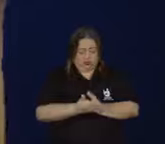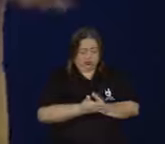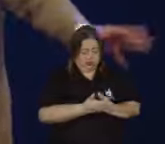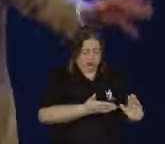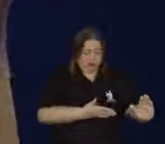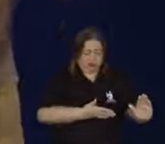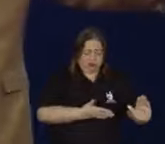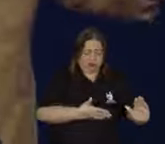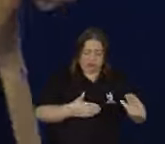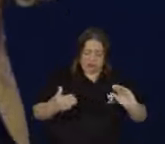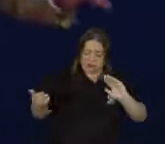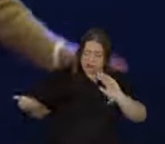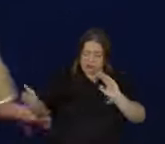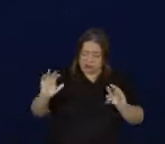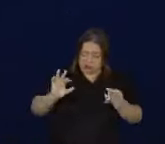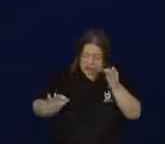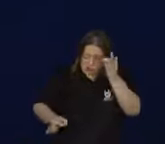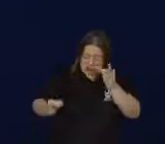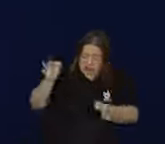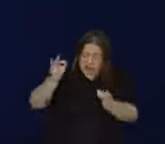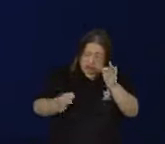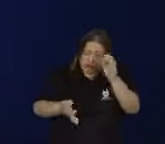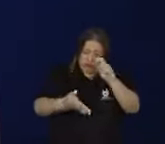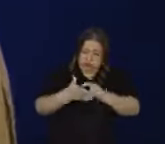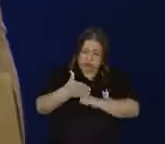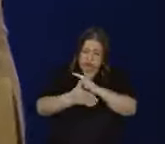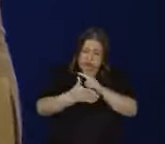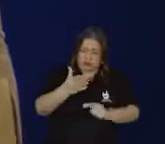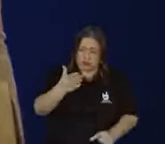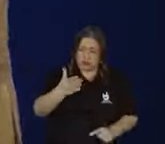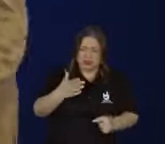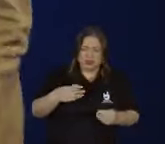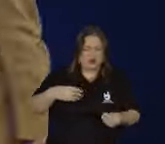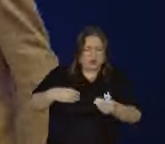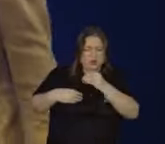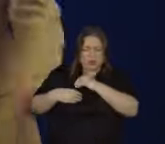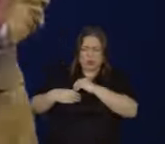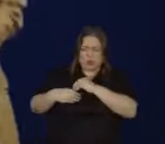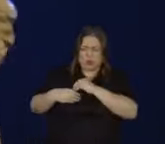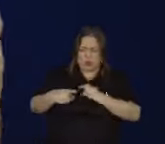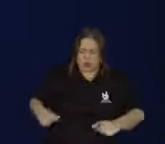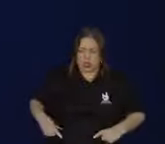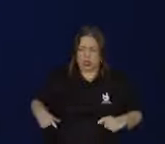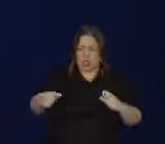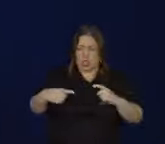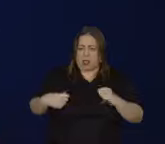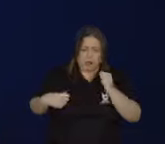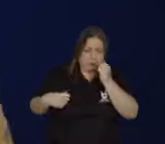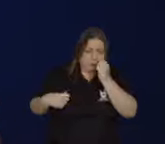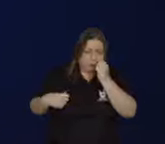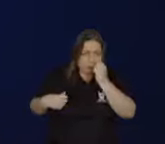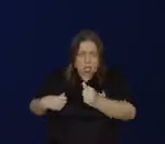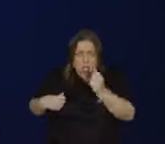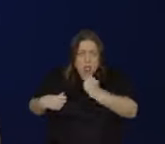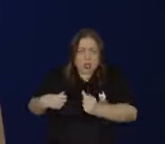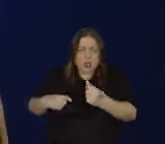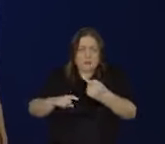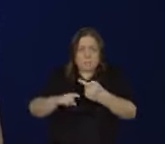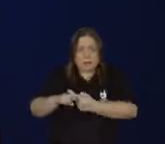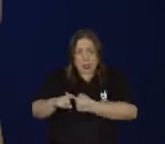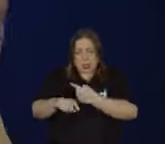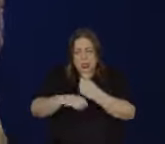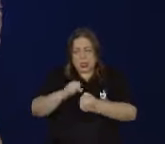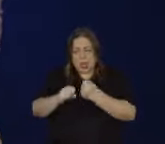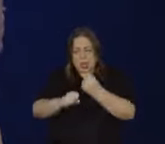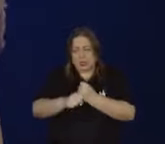de comparación, de juicio, de crítica, están almacenadas en nuestra vida por días, meses, años